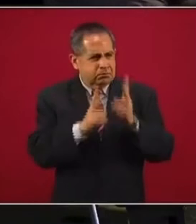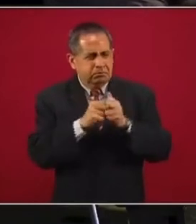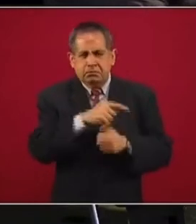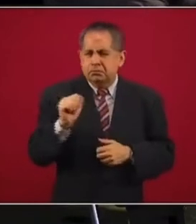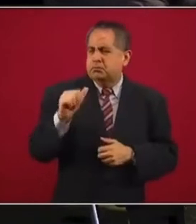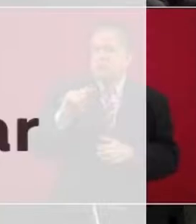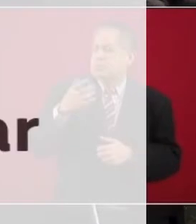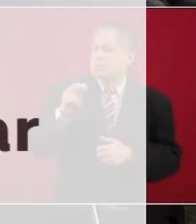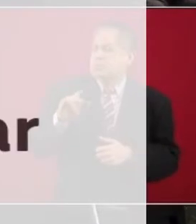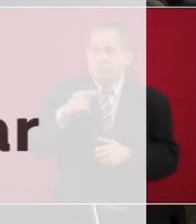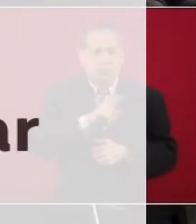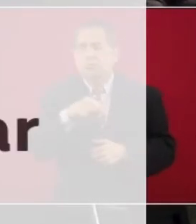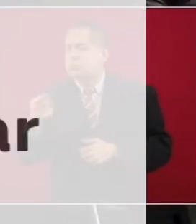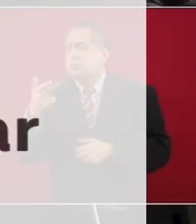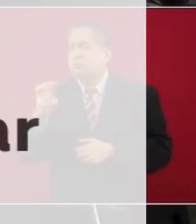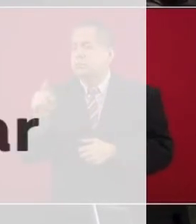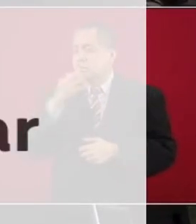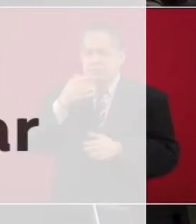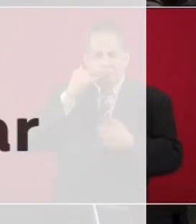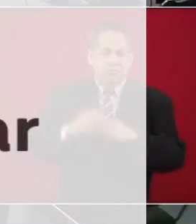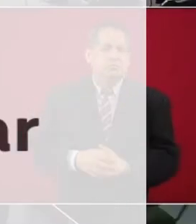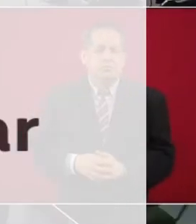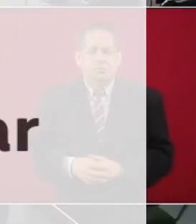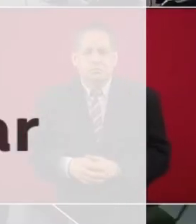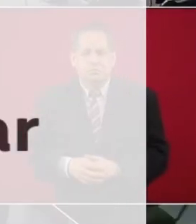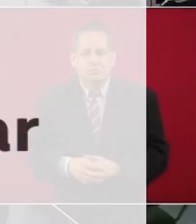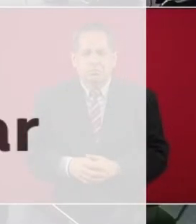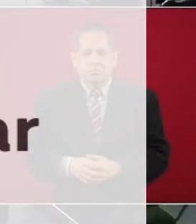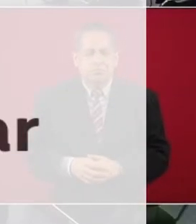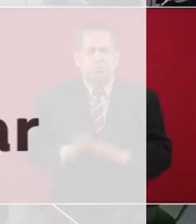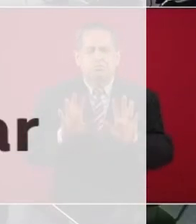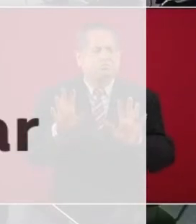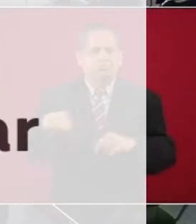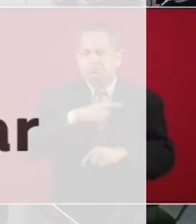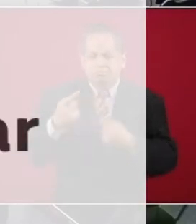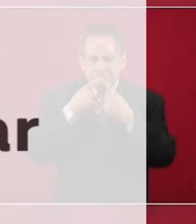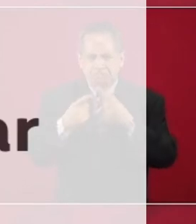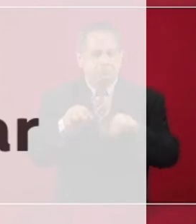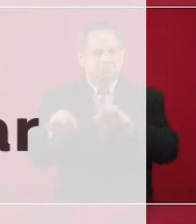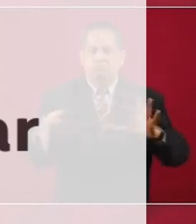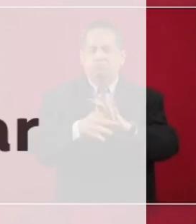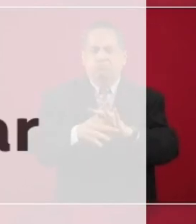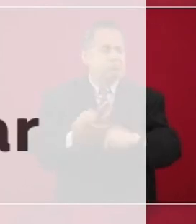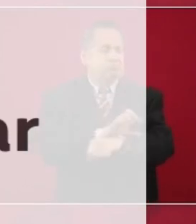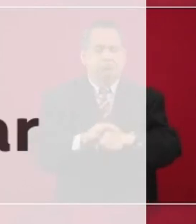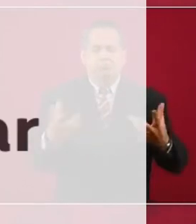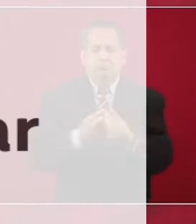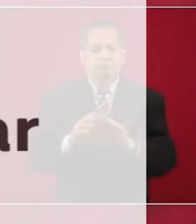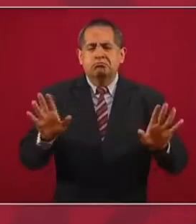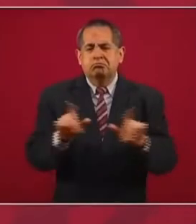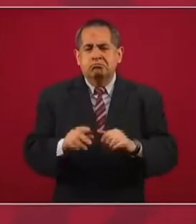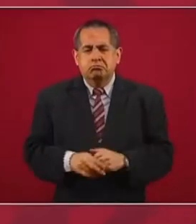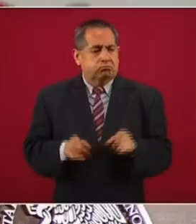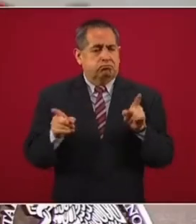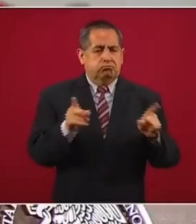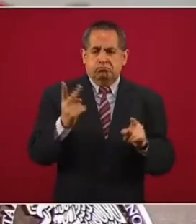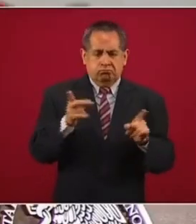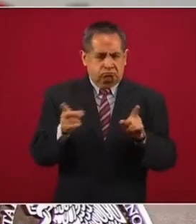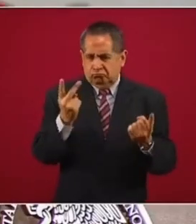¿Se ha hablado con Santiago Nieto, le ha expresado algo? ¿El propio fiscal se ha comentado con usted? Hay que buscar el acuerdo, la conciliación, el trabajo coordinado. Los dos